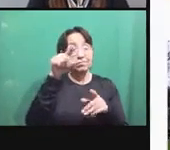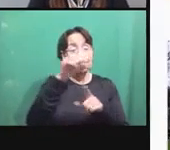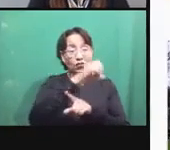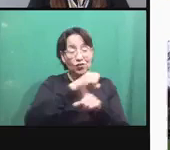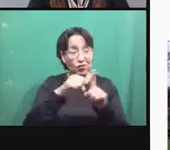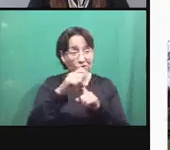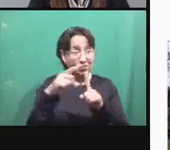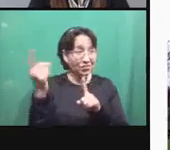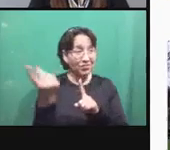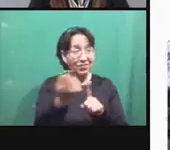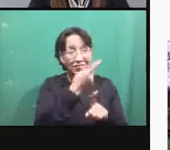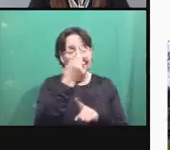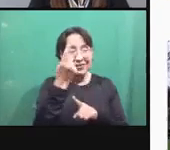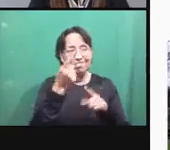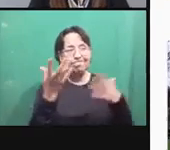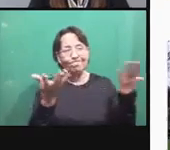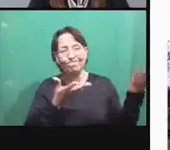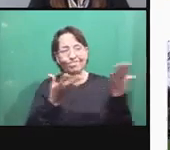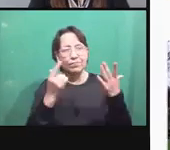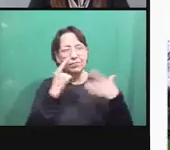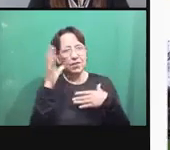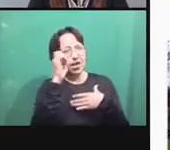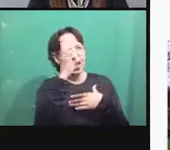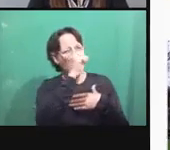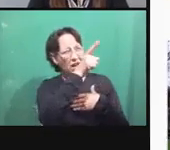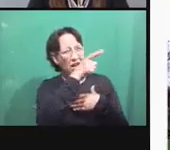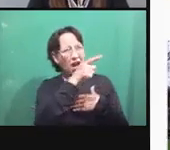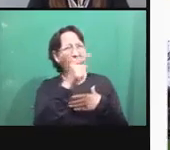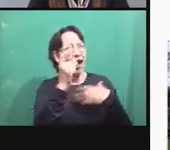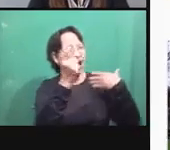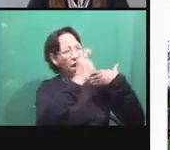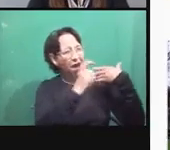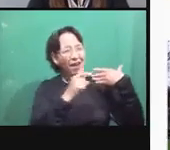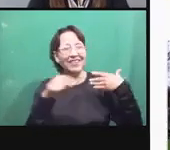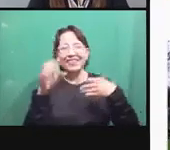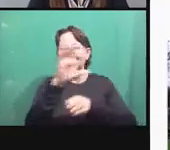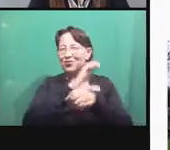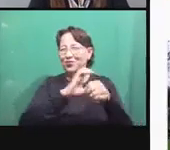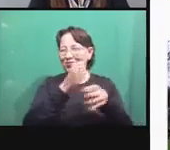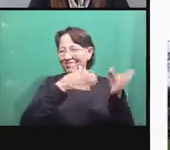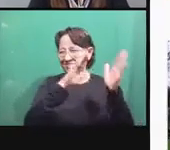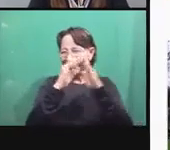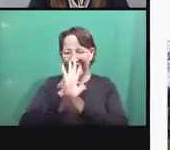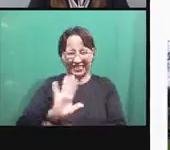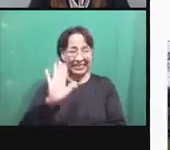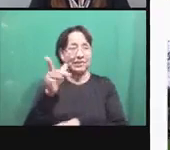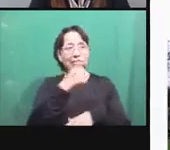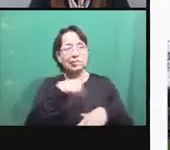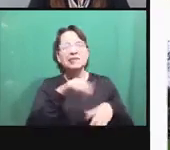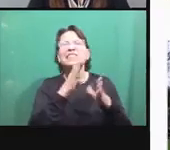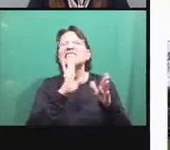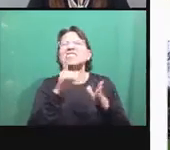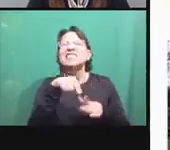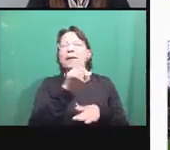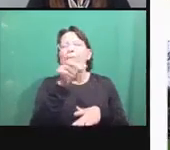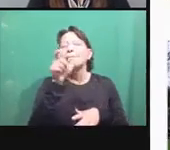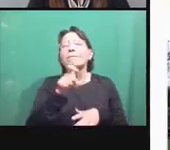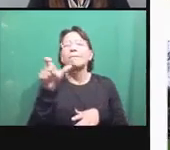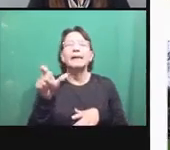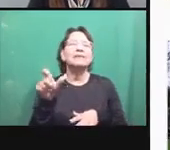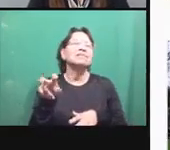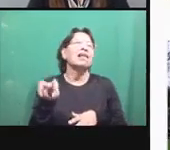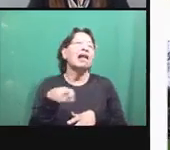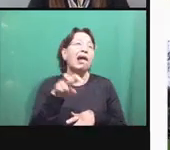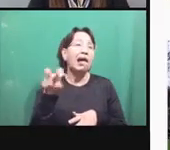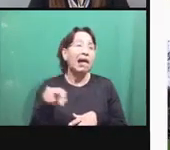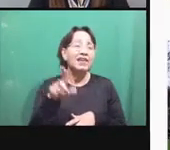común empezó de alguna manera a identificar y a tachar el graffiti como un acto de vandalismo ejecutado por vagos